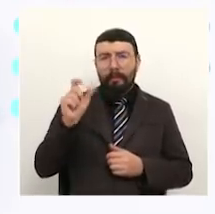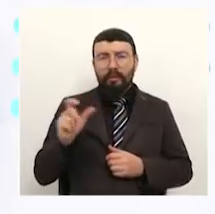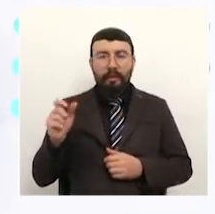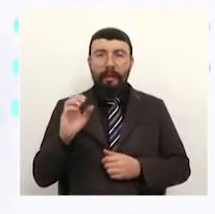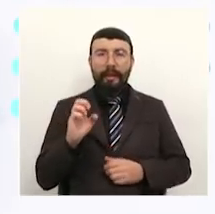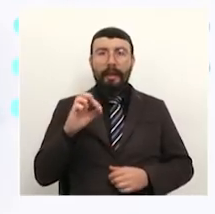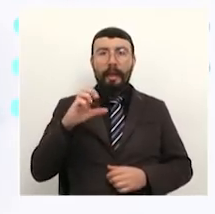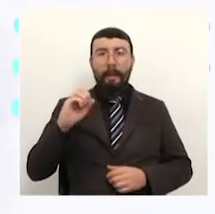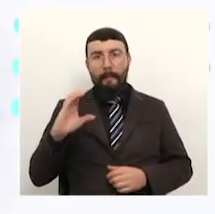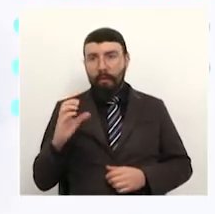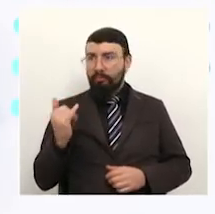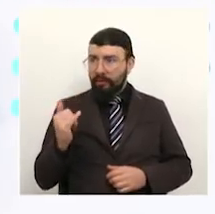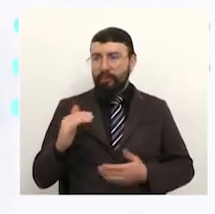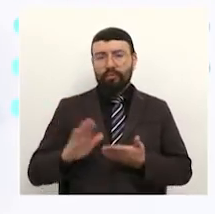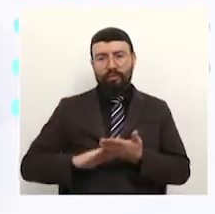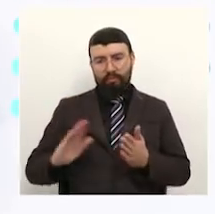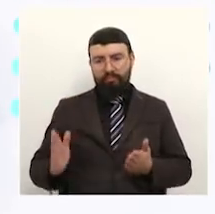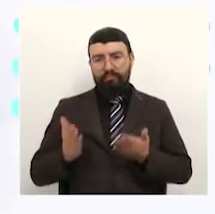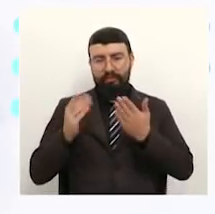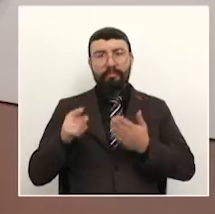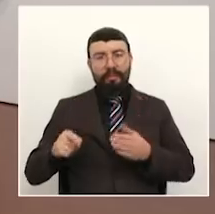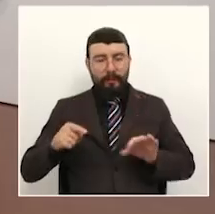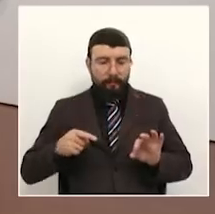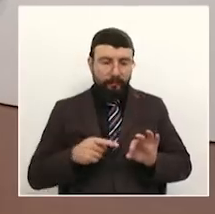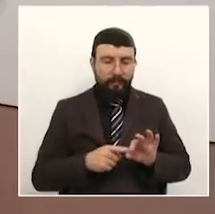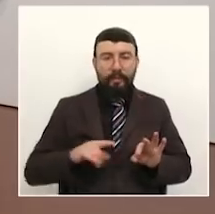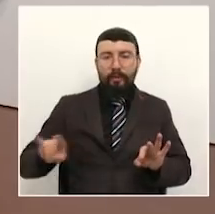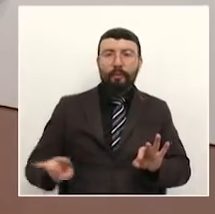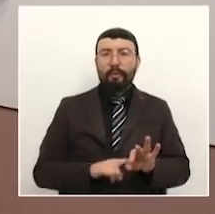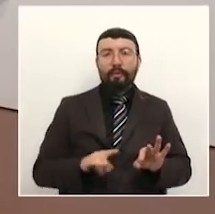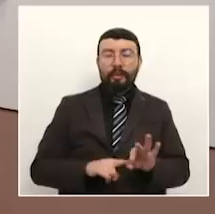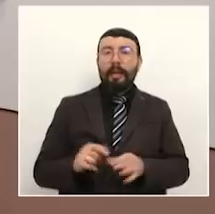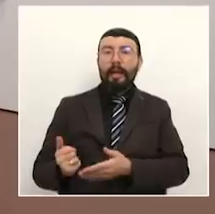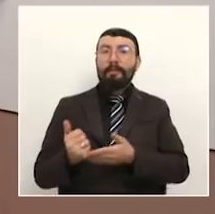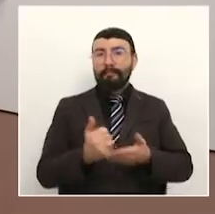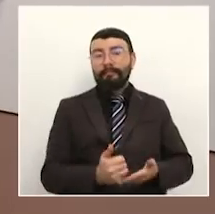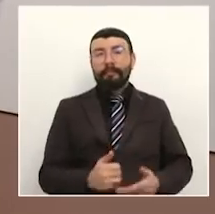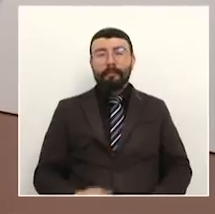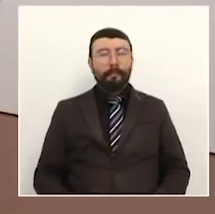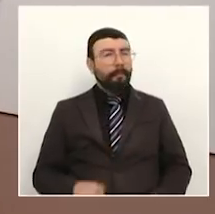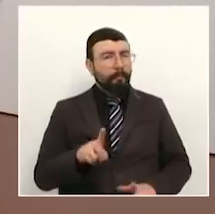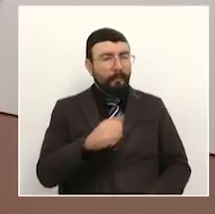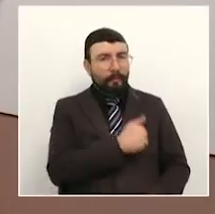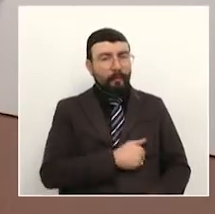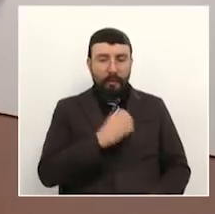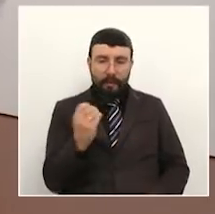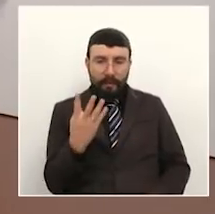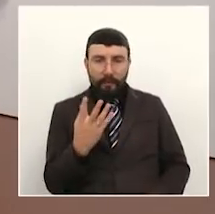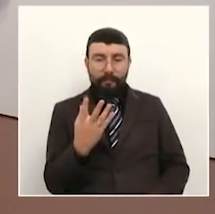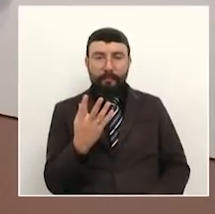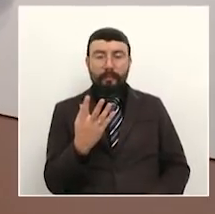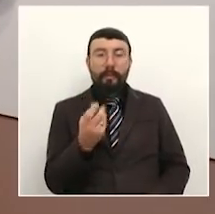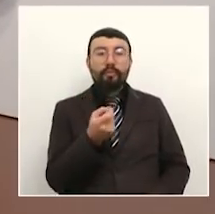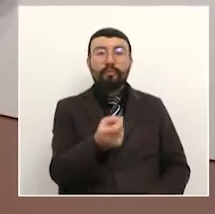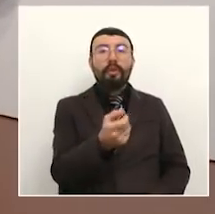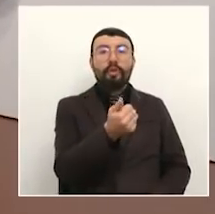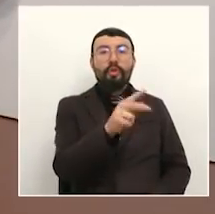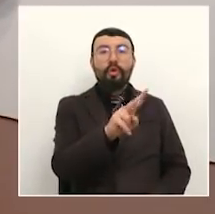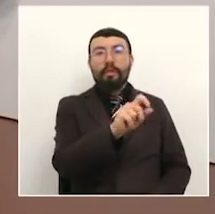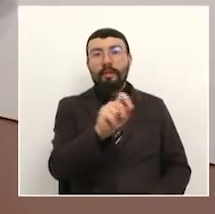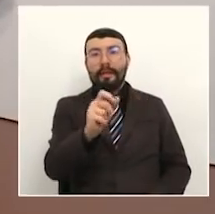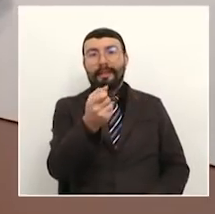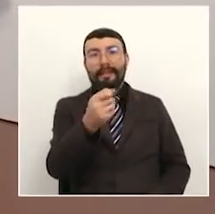muy bonita con mínimas bueno entonces yo quiero que tenga muy presente este teléfono porque este 12 13 y 14 de junio